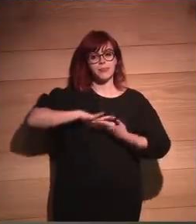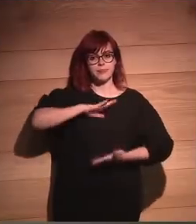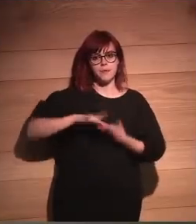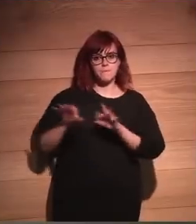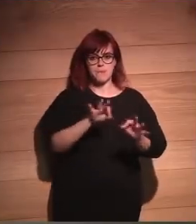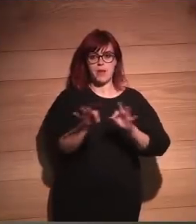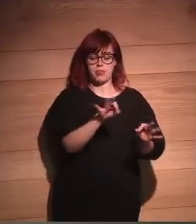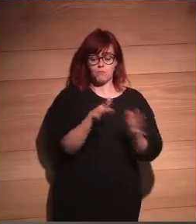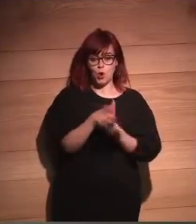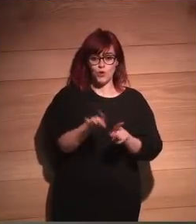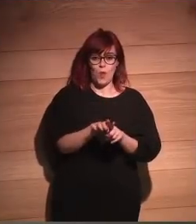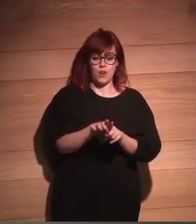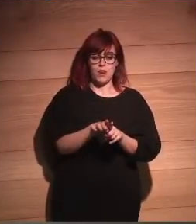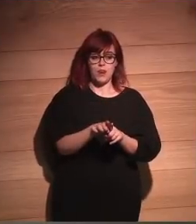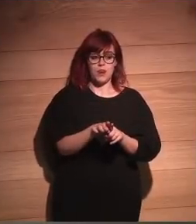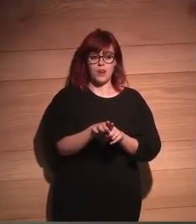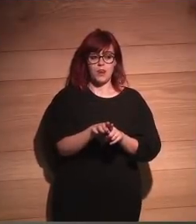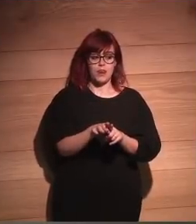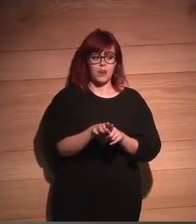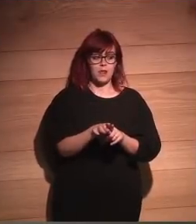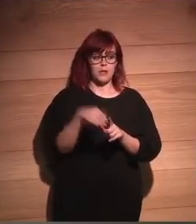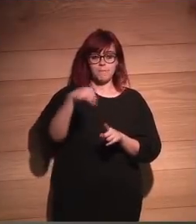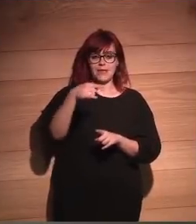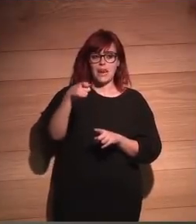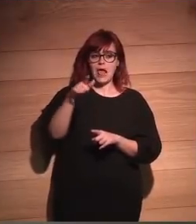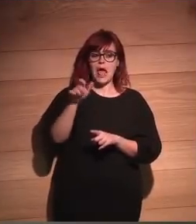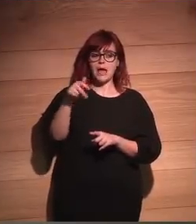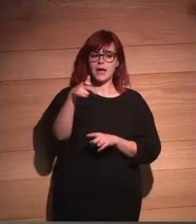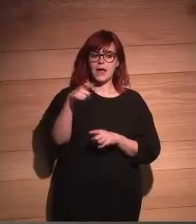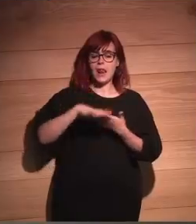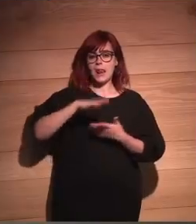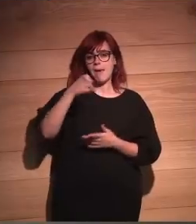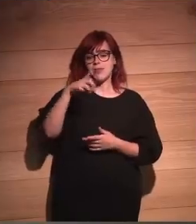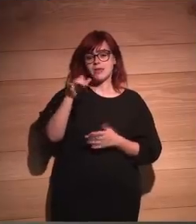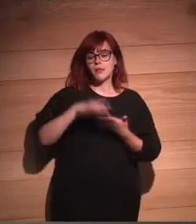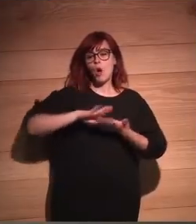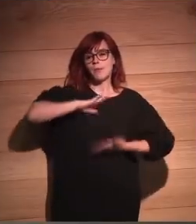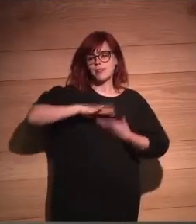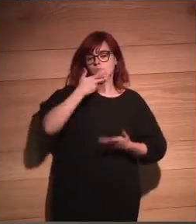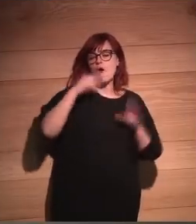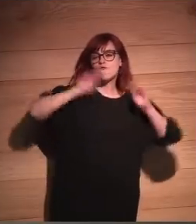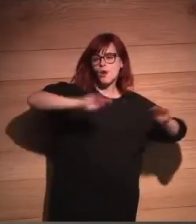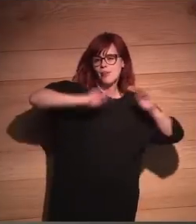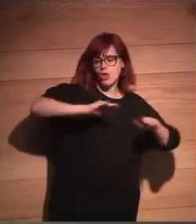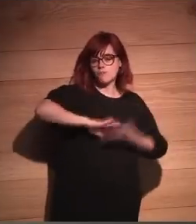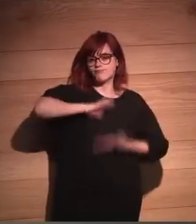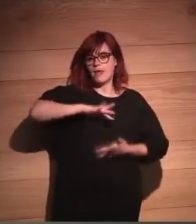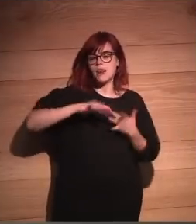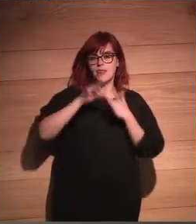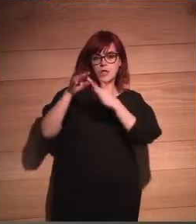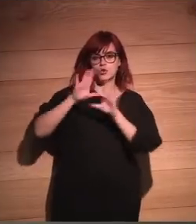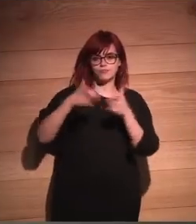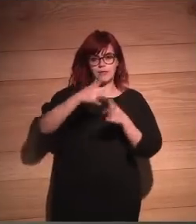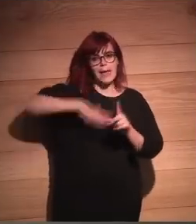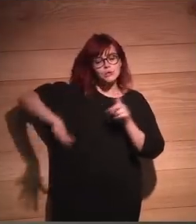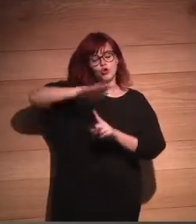capacitación, que ha terminado hablando de ello Miguel Ángel Ballesteros, la capacitación, el conocimiento y el liderazgo en este